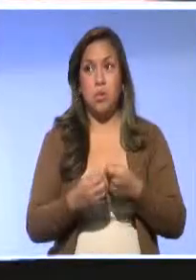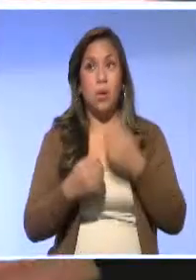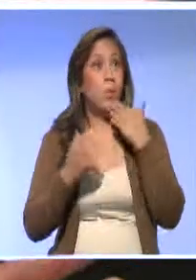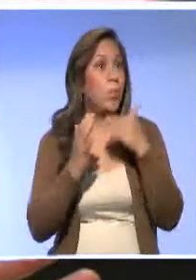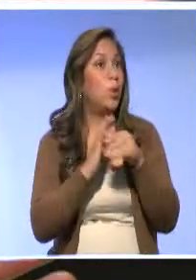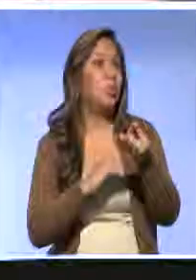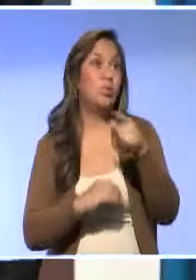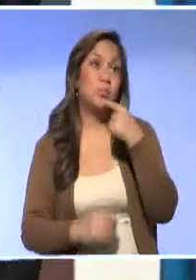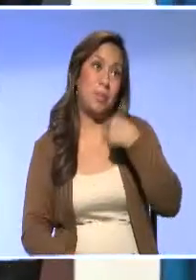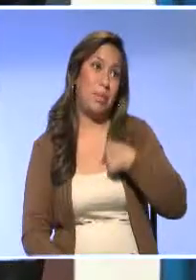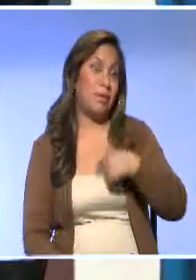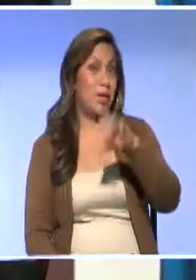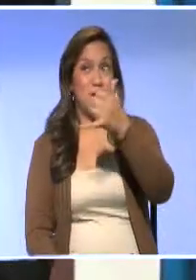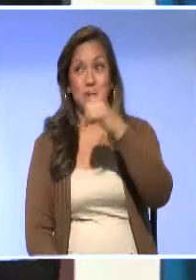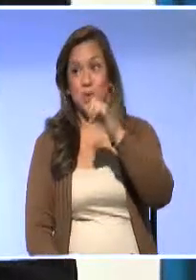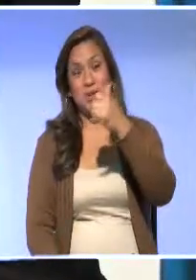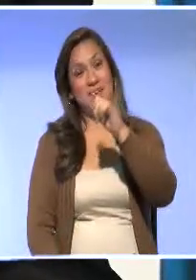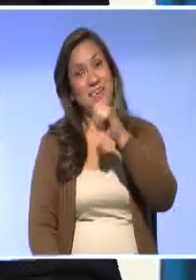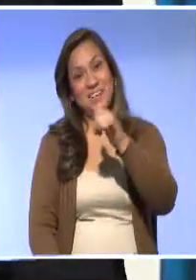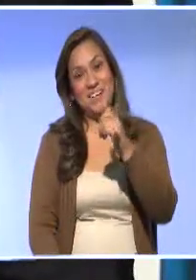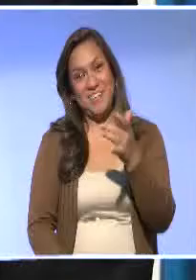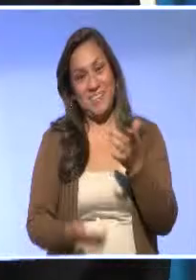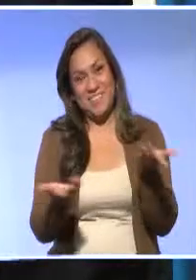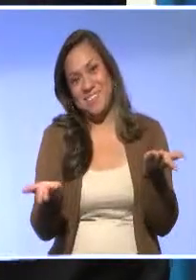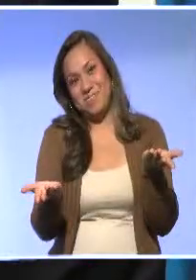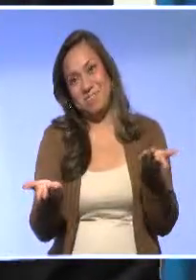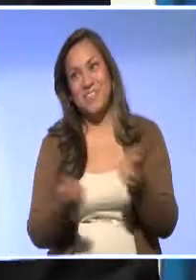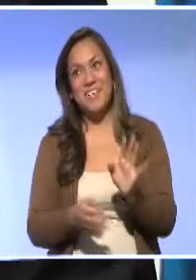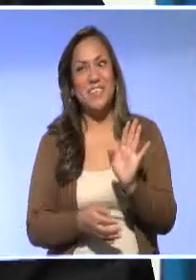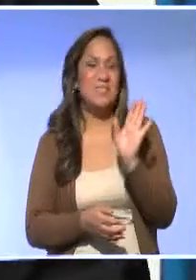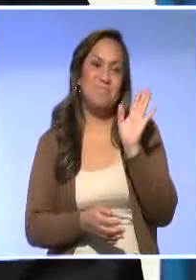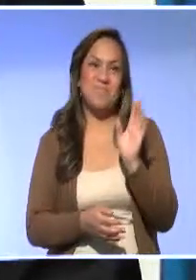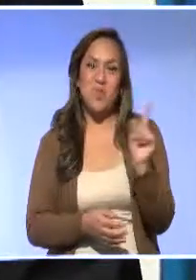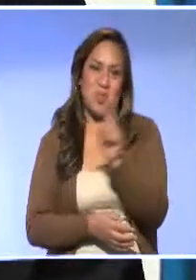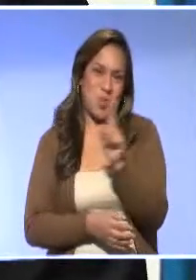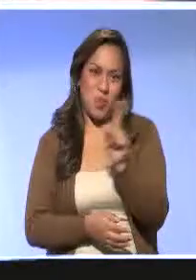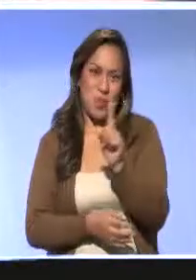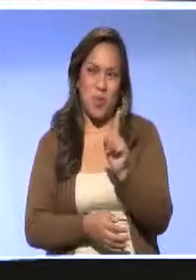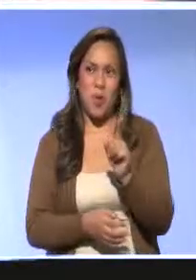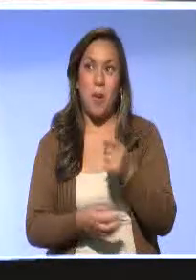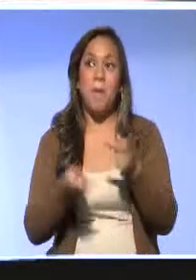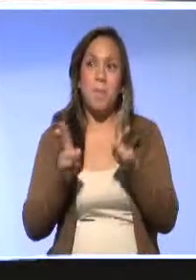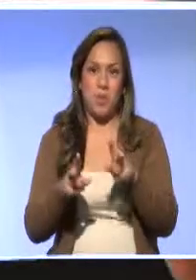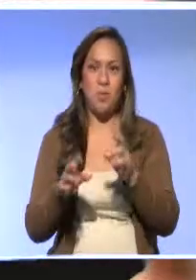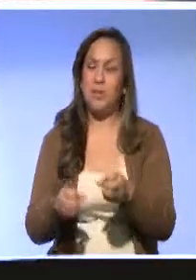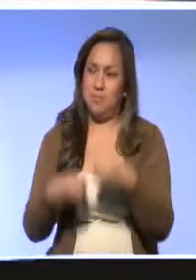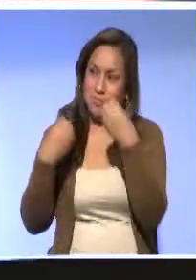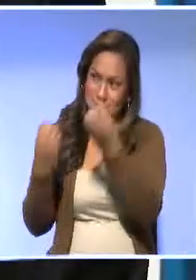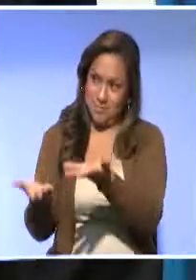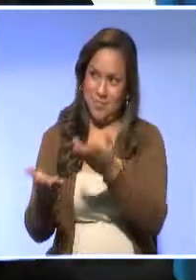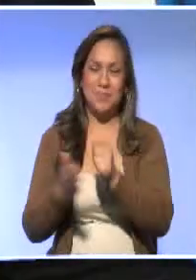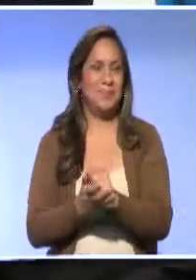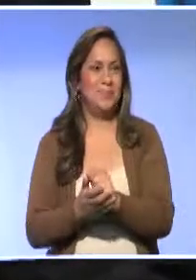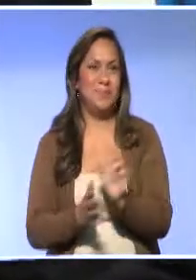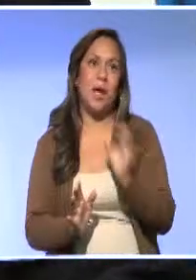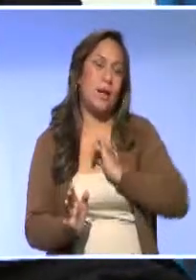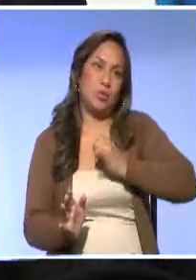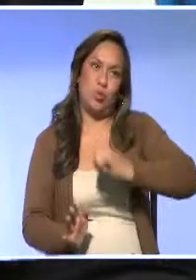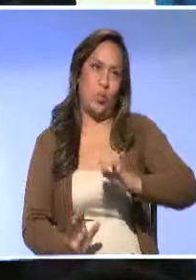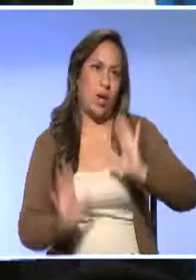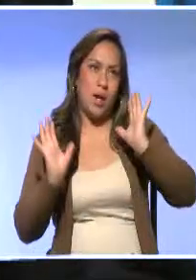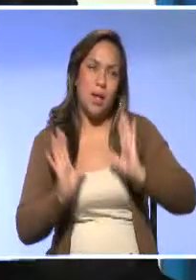ejemplo para la suegra podría ser una viable pero no un necesario imprescindible pero también se le podría entregar en estas puede ser que la suegra esté dentro de los